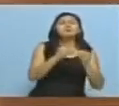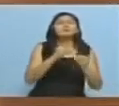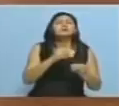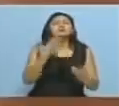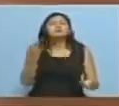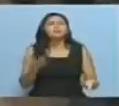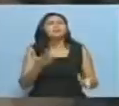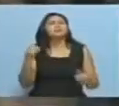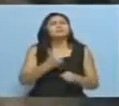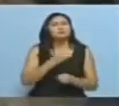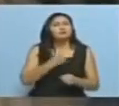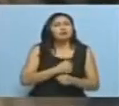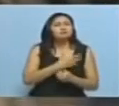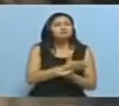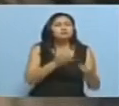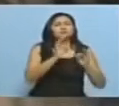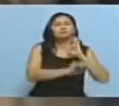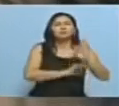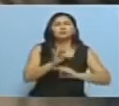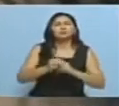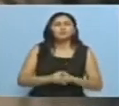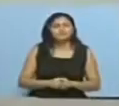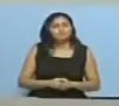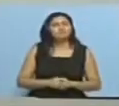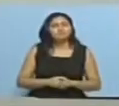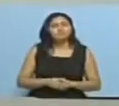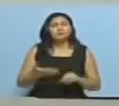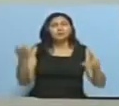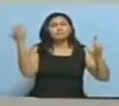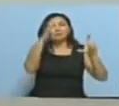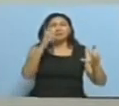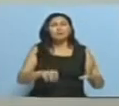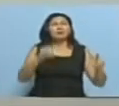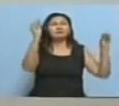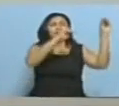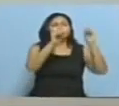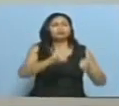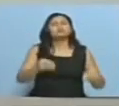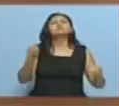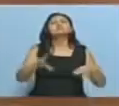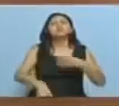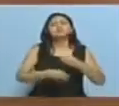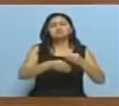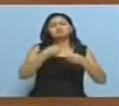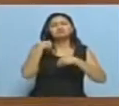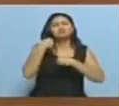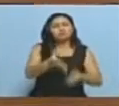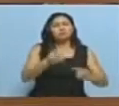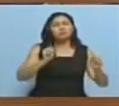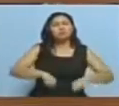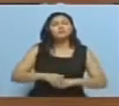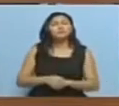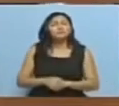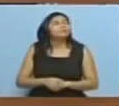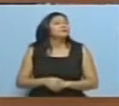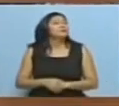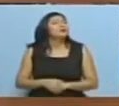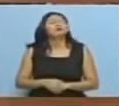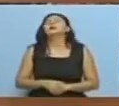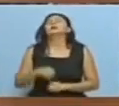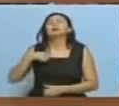los empleos. La producción de contenidos digitales también hacen parte de los aportes. Hemos generado una